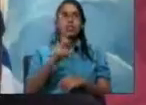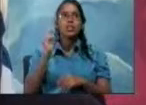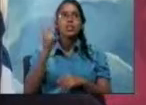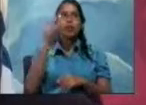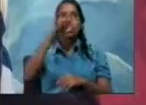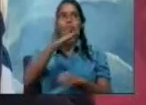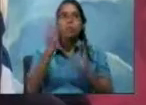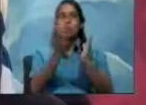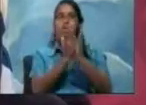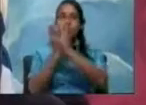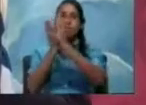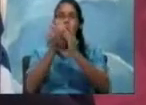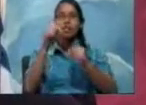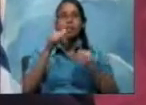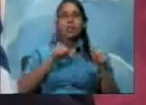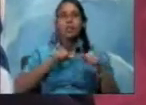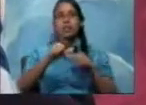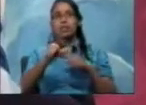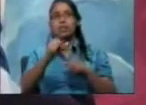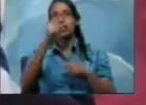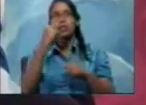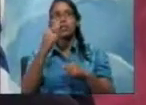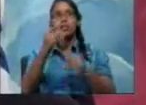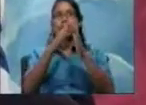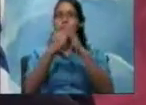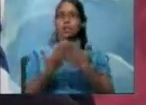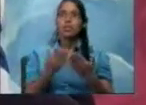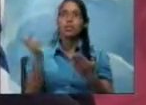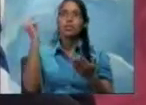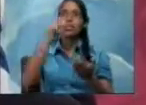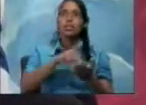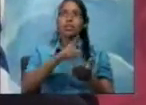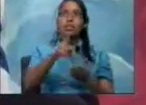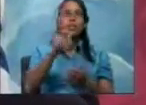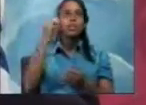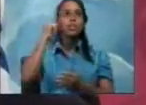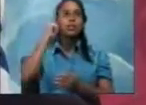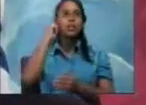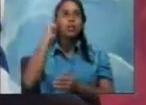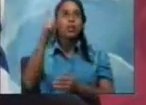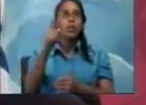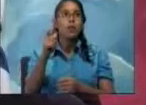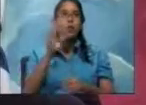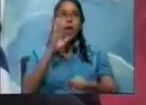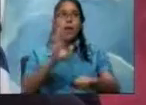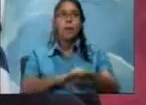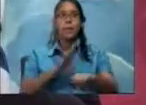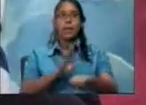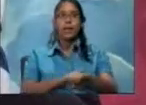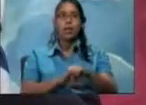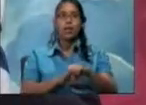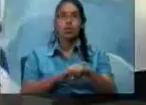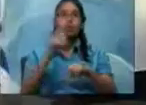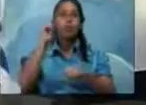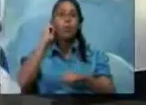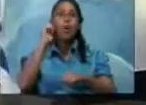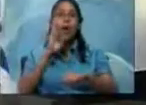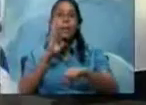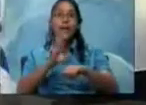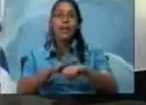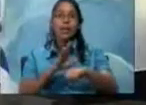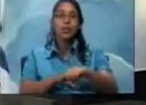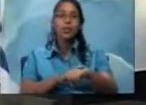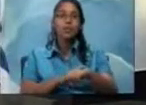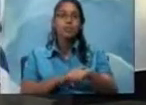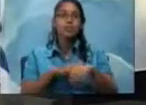estado estudiando esta semana Pastor dice la Biblia que se le apareció a María Magdalena una mujer pecadora Ajá te das cuenta